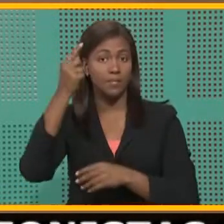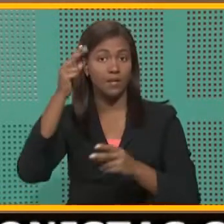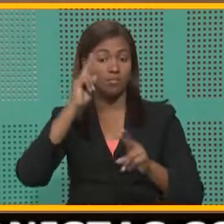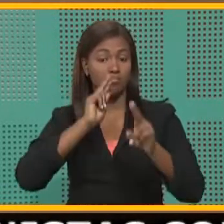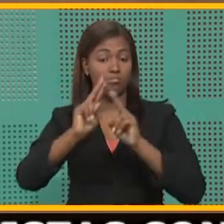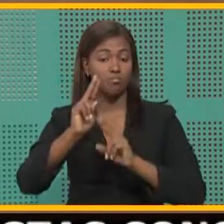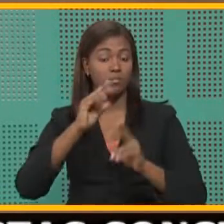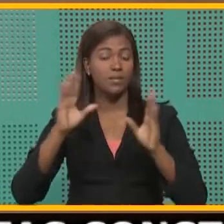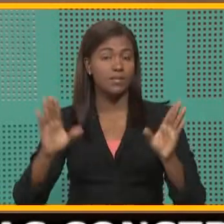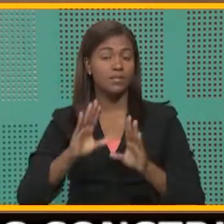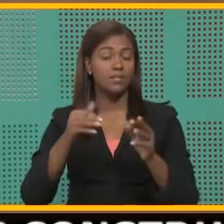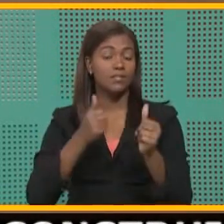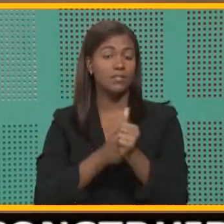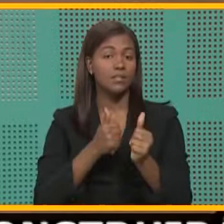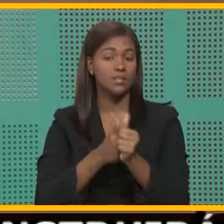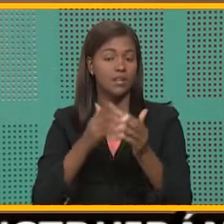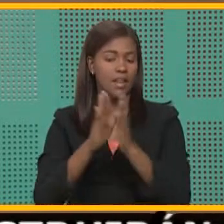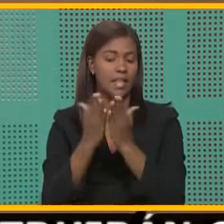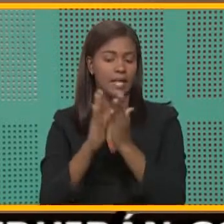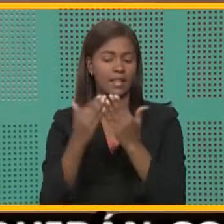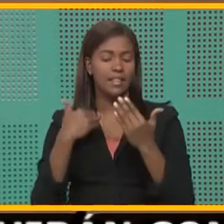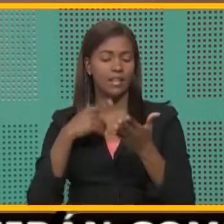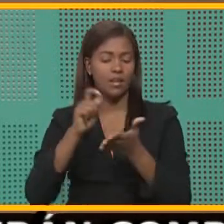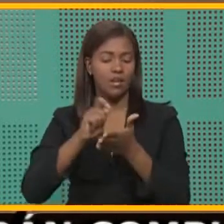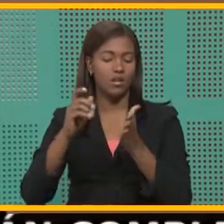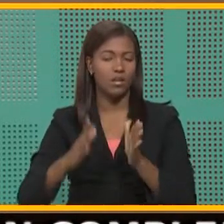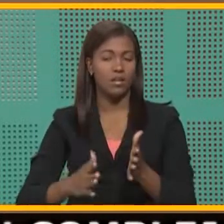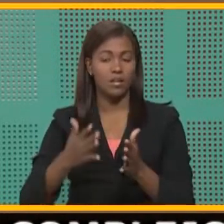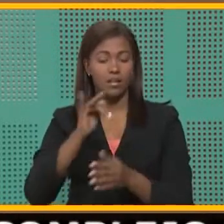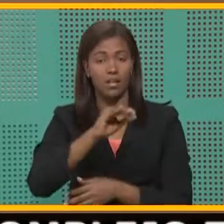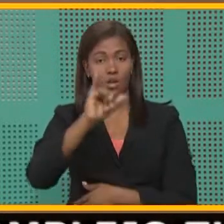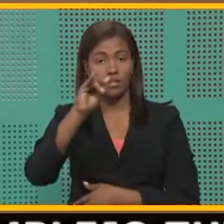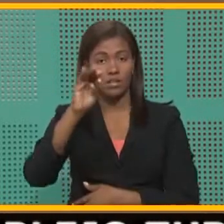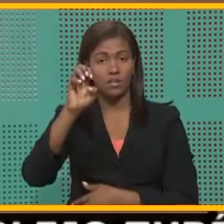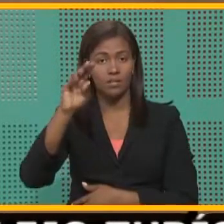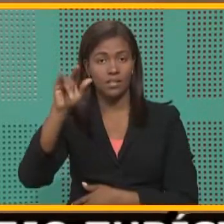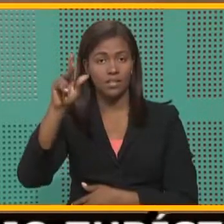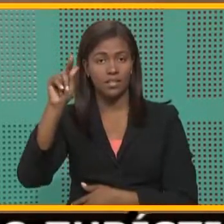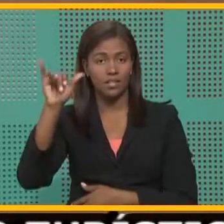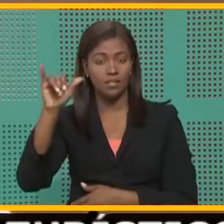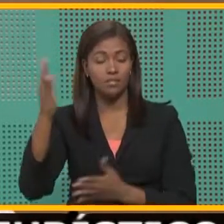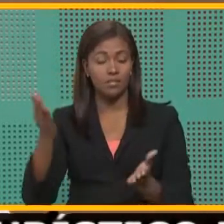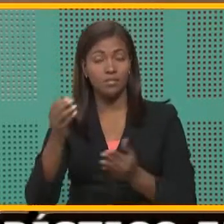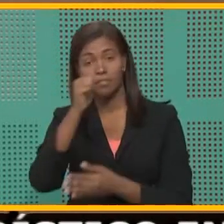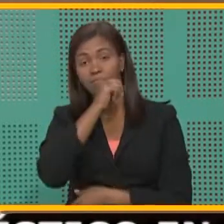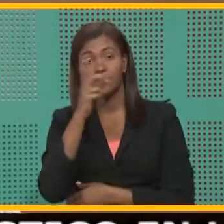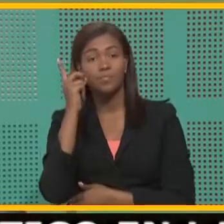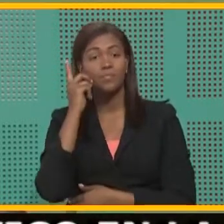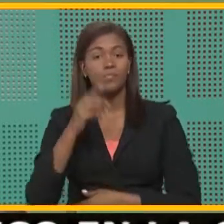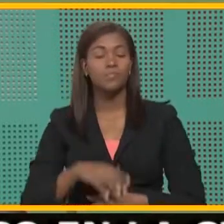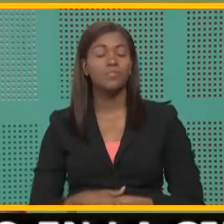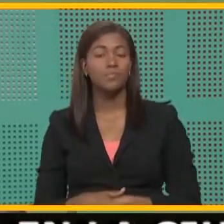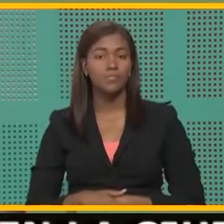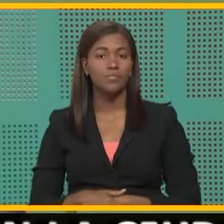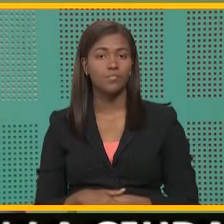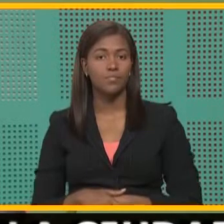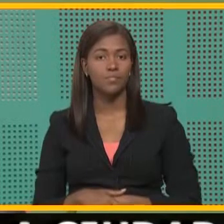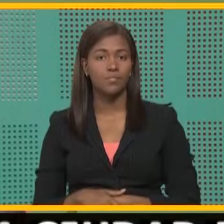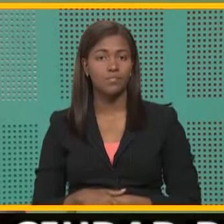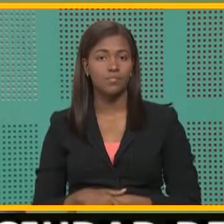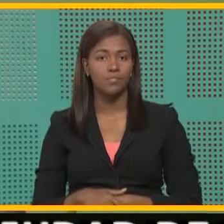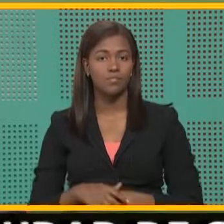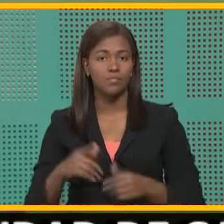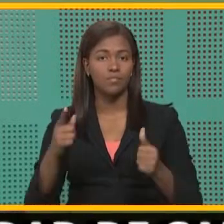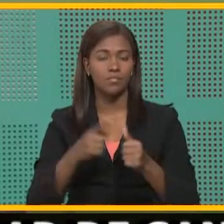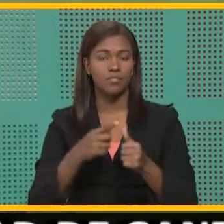en forma de libro que se le escribió a José Martí fue en Santo Domingo. Detallamos. El primer homenaje